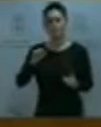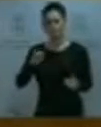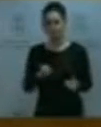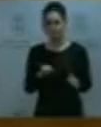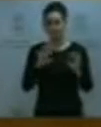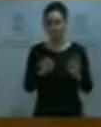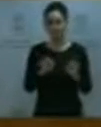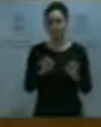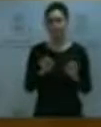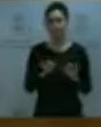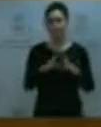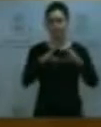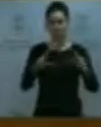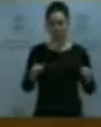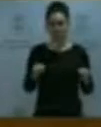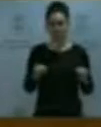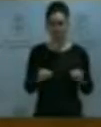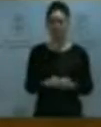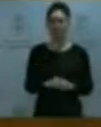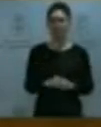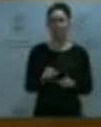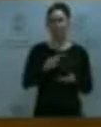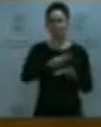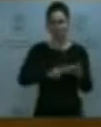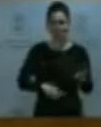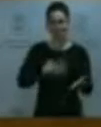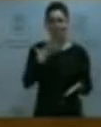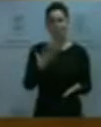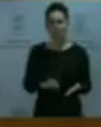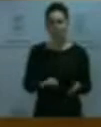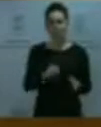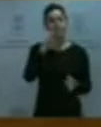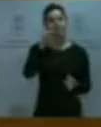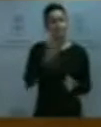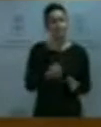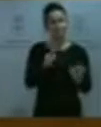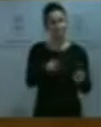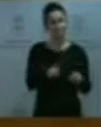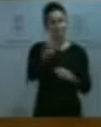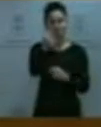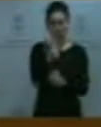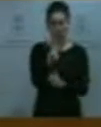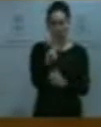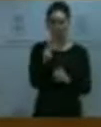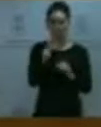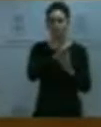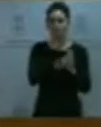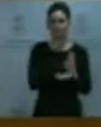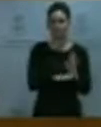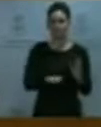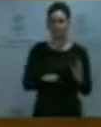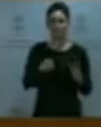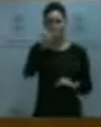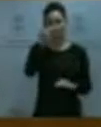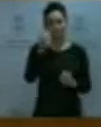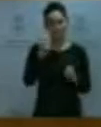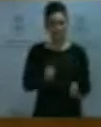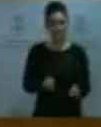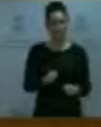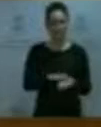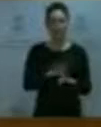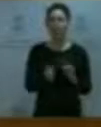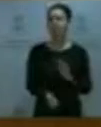la lectura, porque realmente establece pautas muy interesantes de qué sucedería si se produce